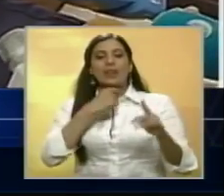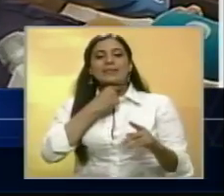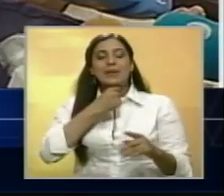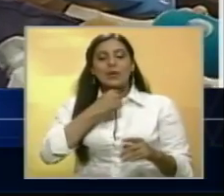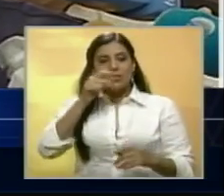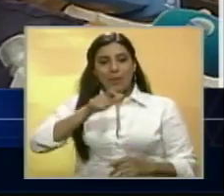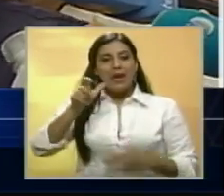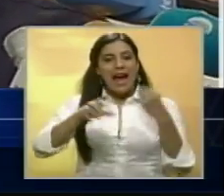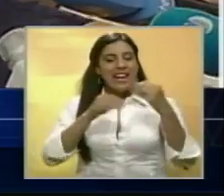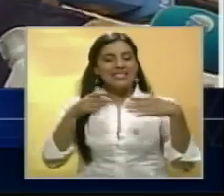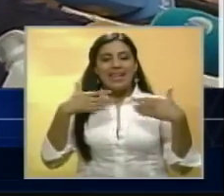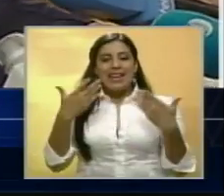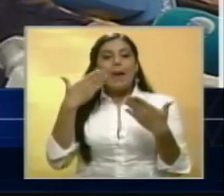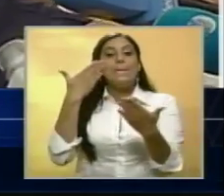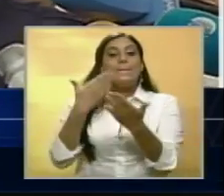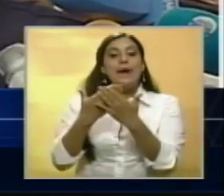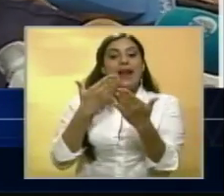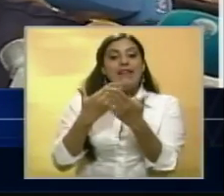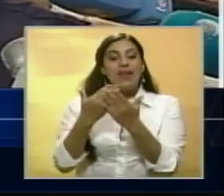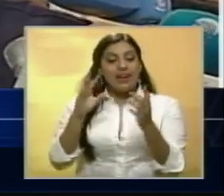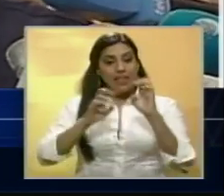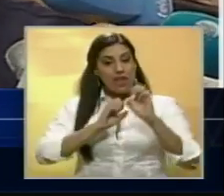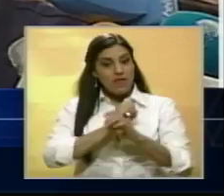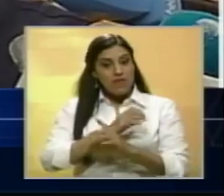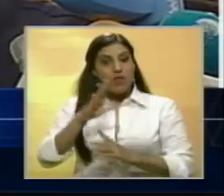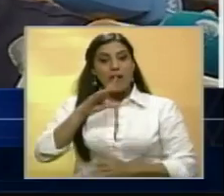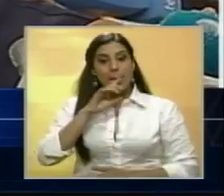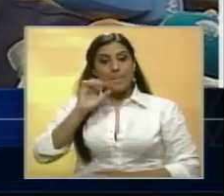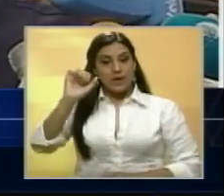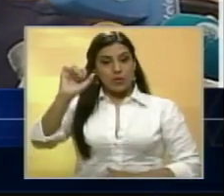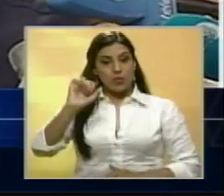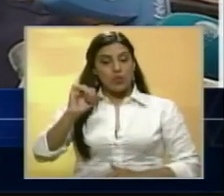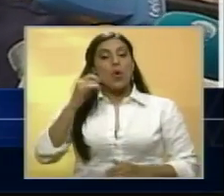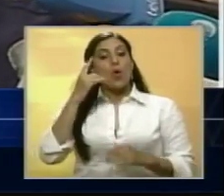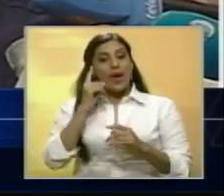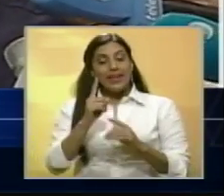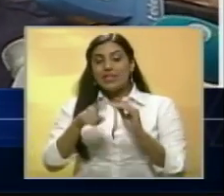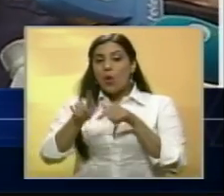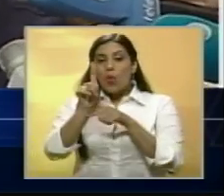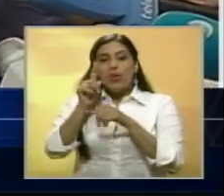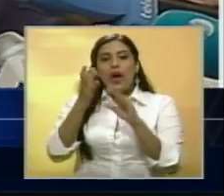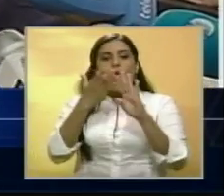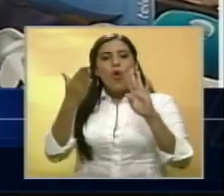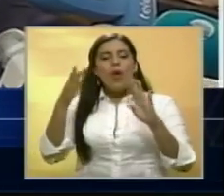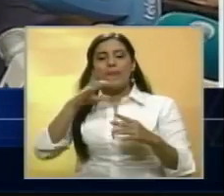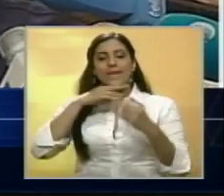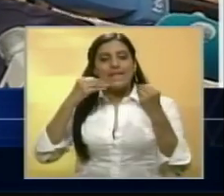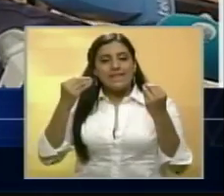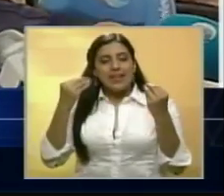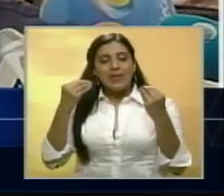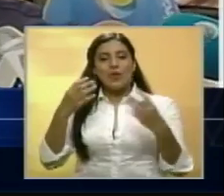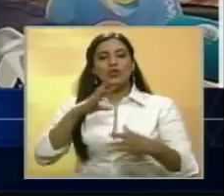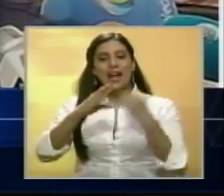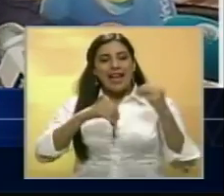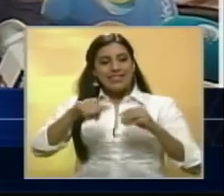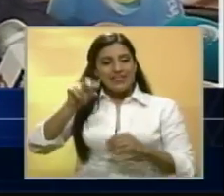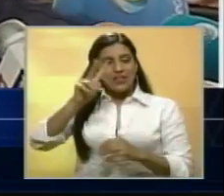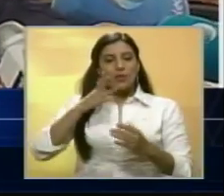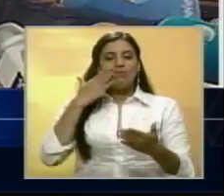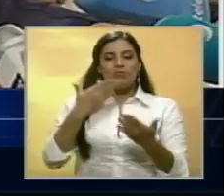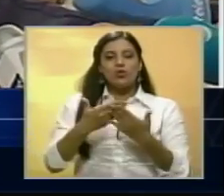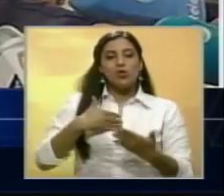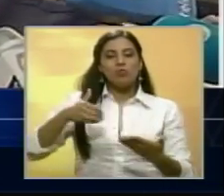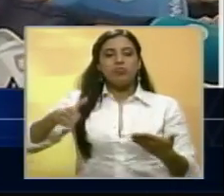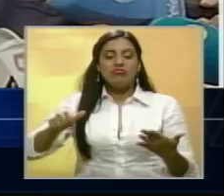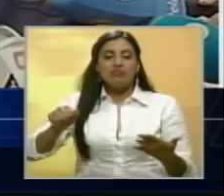hacemos los venezolanos para validar y para revocar a Maduro. Esa es la única cola sabrosa que hay en nuestro país, es esta